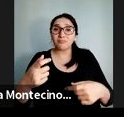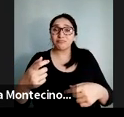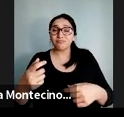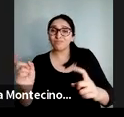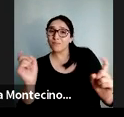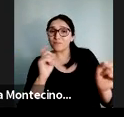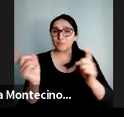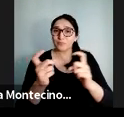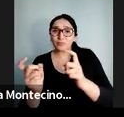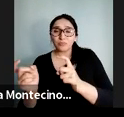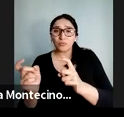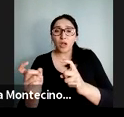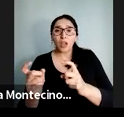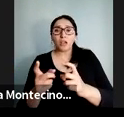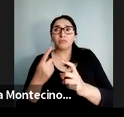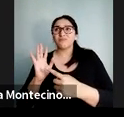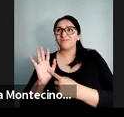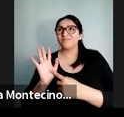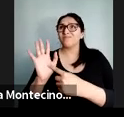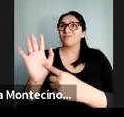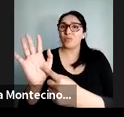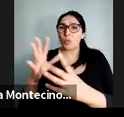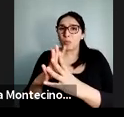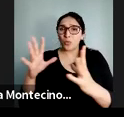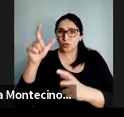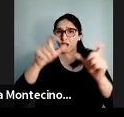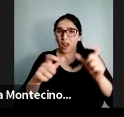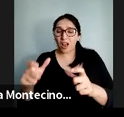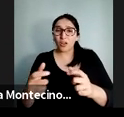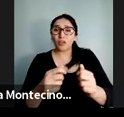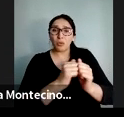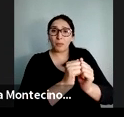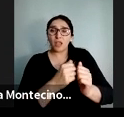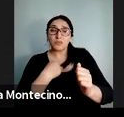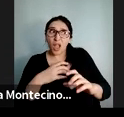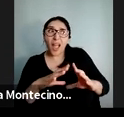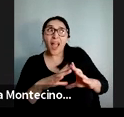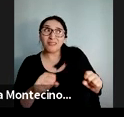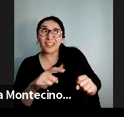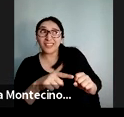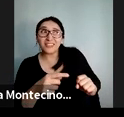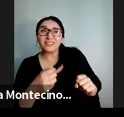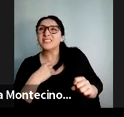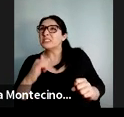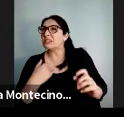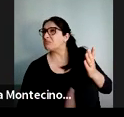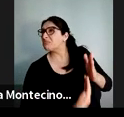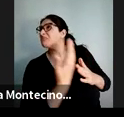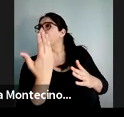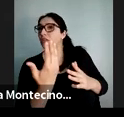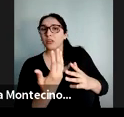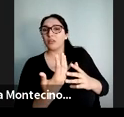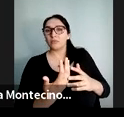exponiendo mucho a las compañeras, independiente de si estamos de acuerdo o no con ellas, también es importante preguntarnos cómo vamos a reaccionar en ese